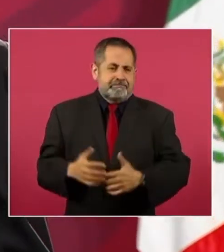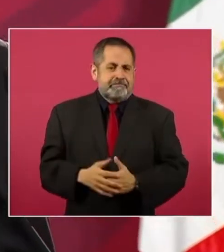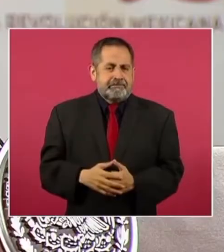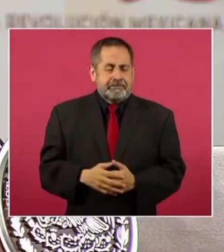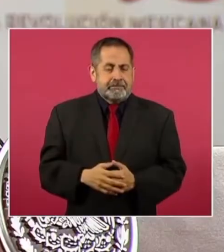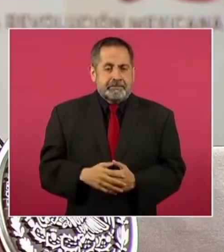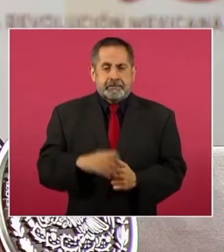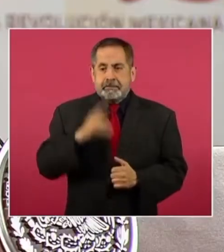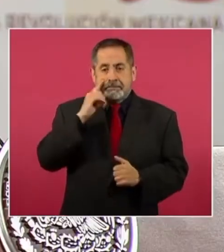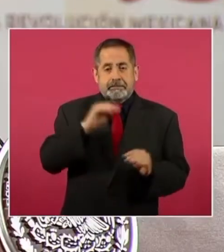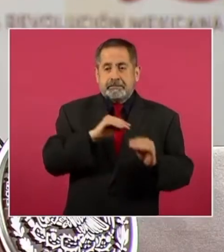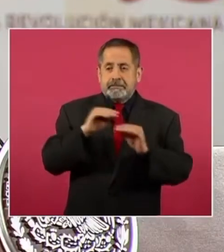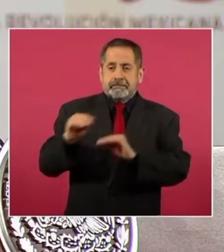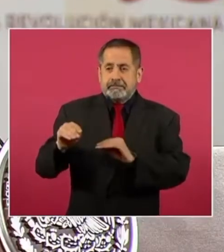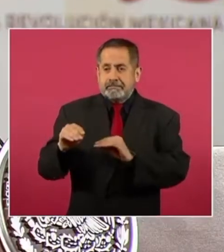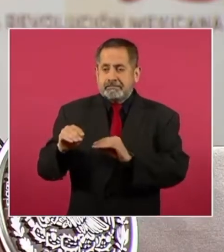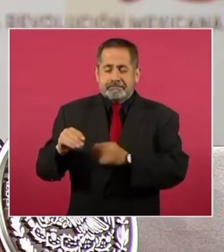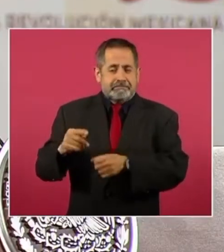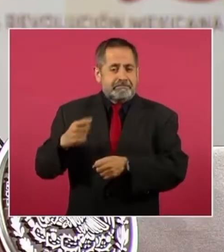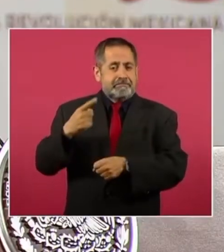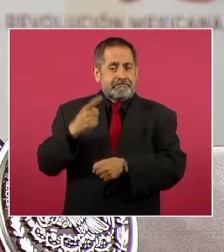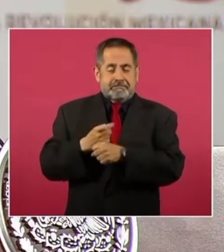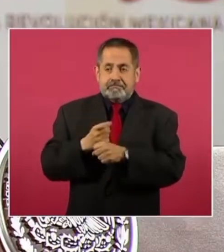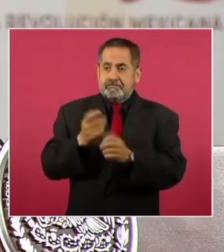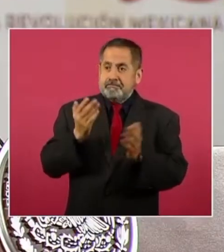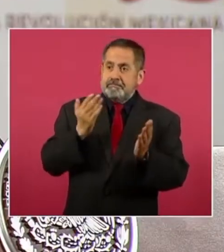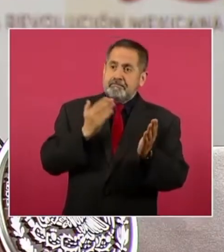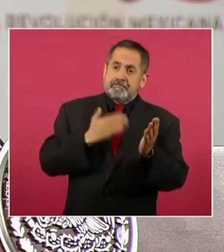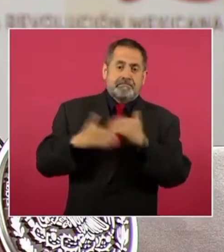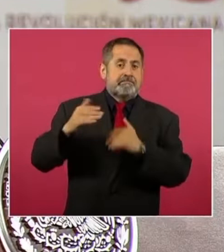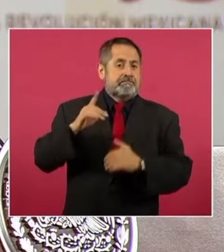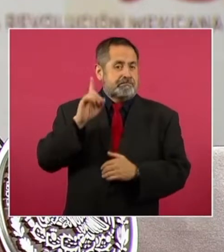y llegar a destacar